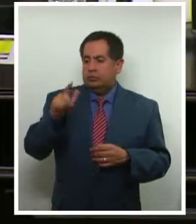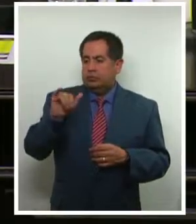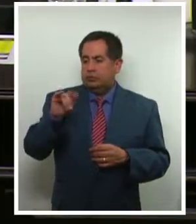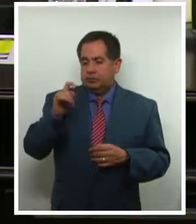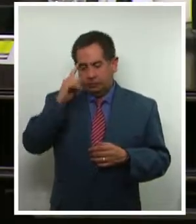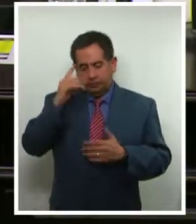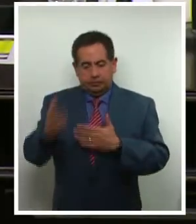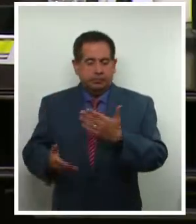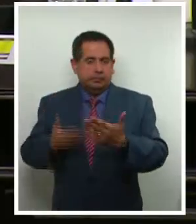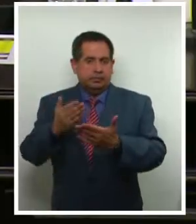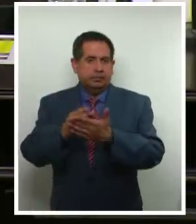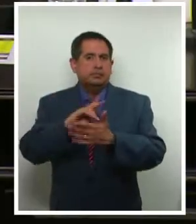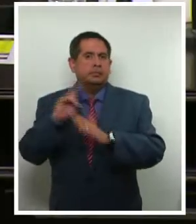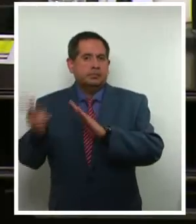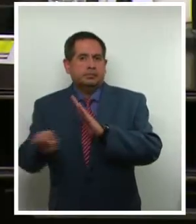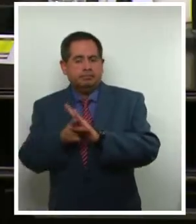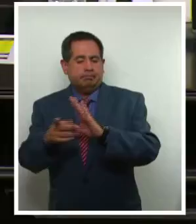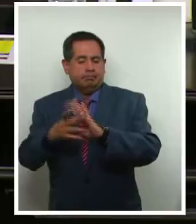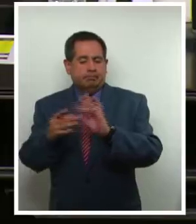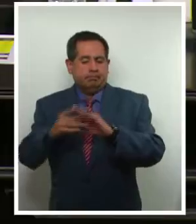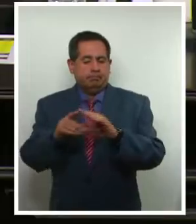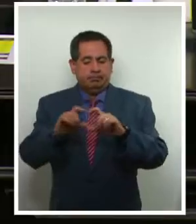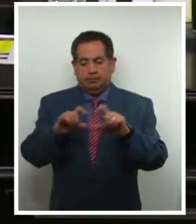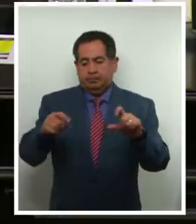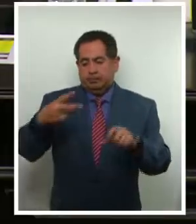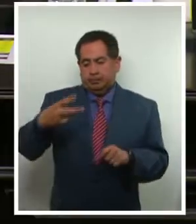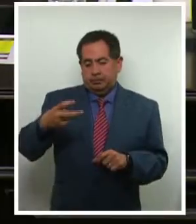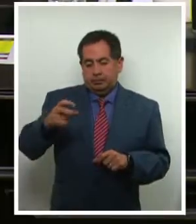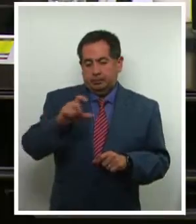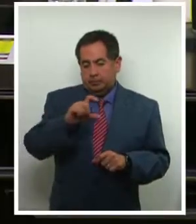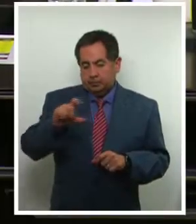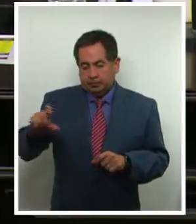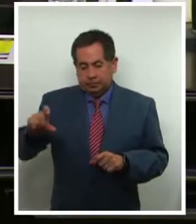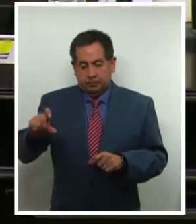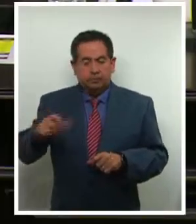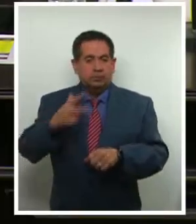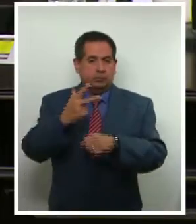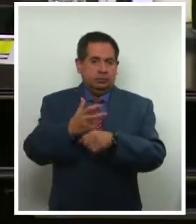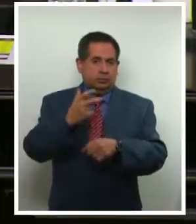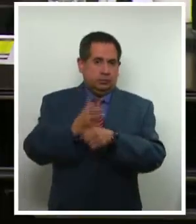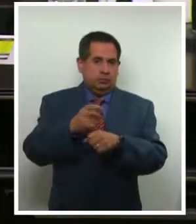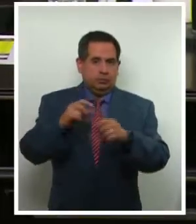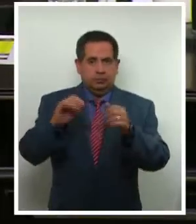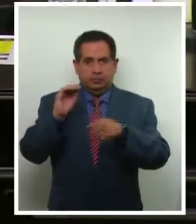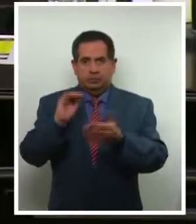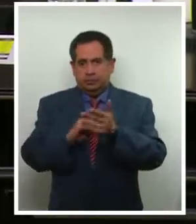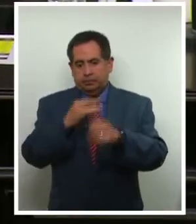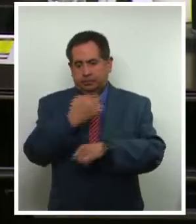para presentar reserva al párrafo segundo del octavo transitorio.